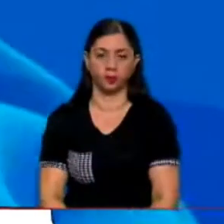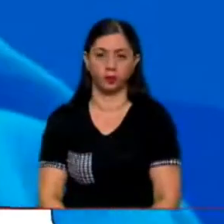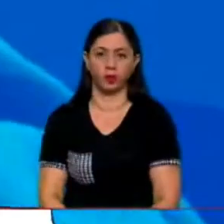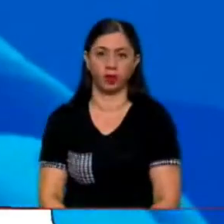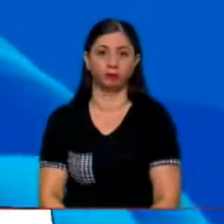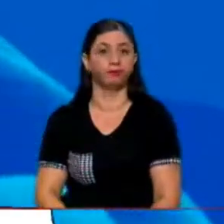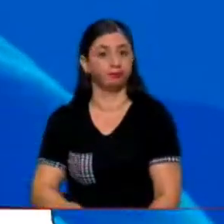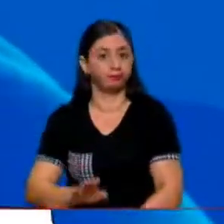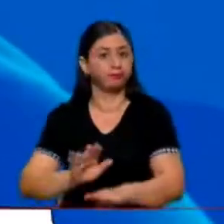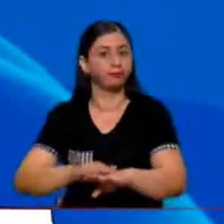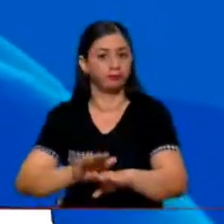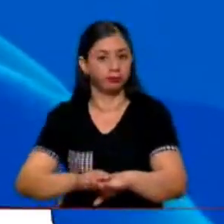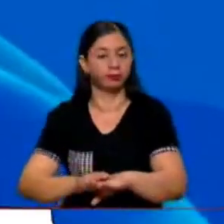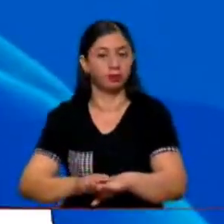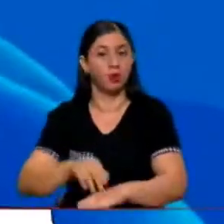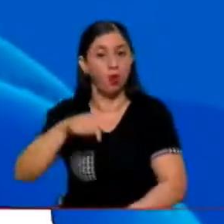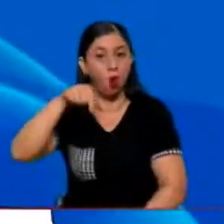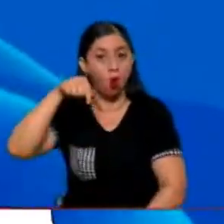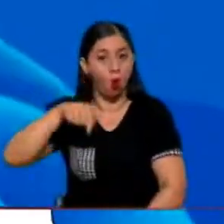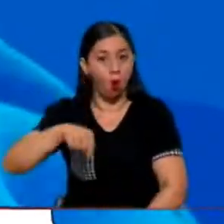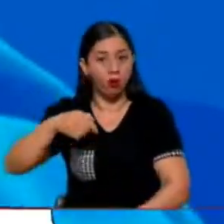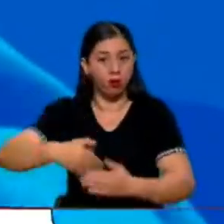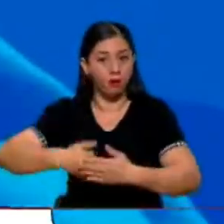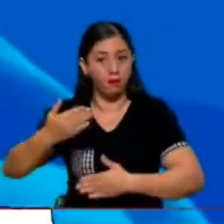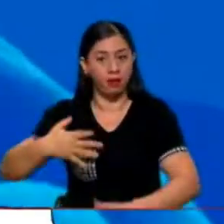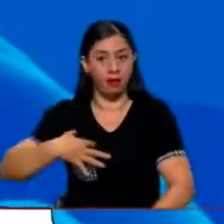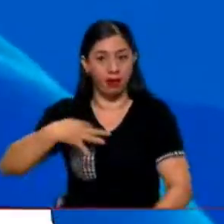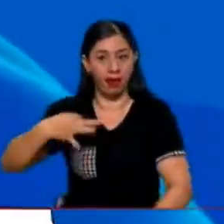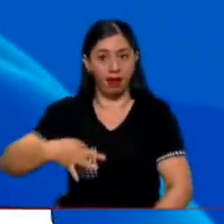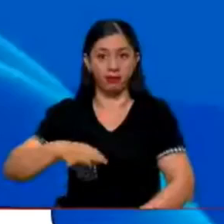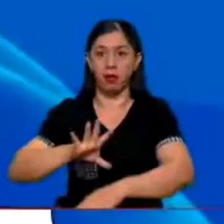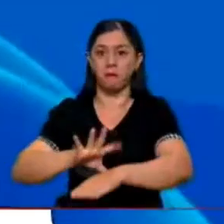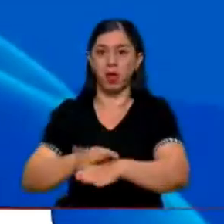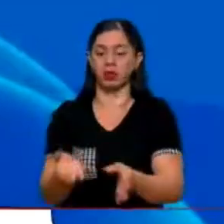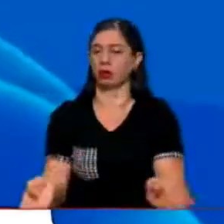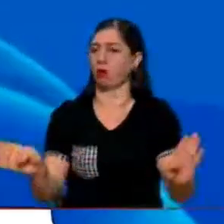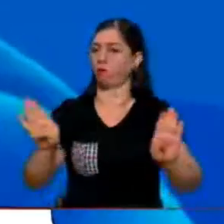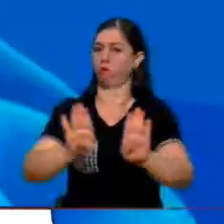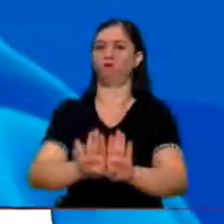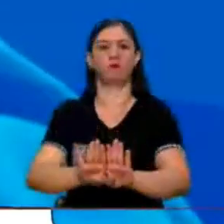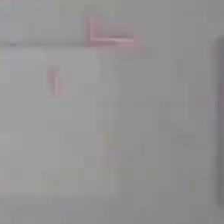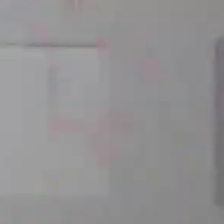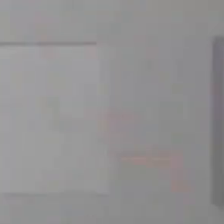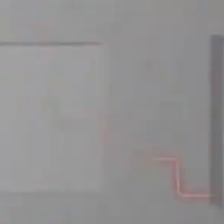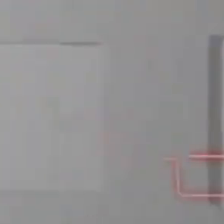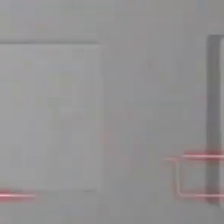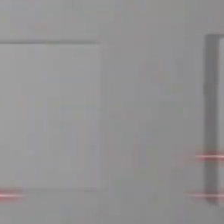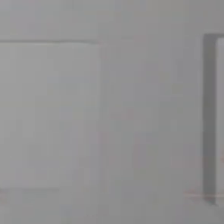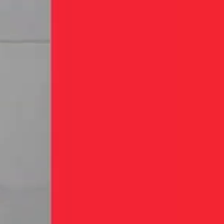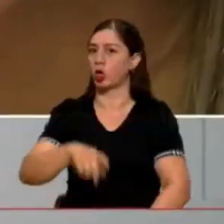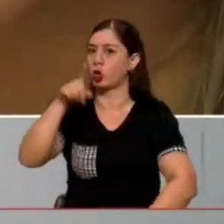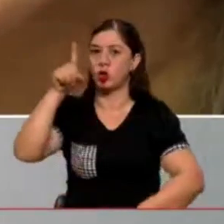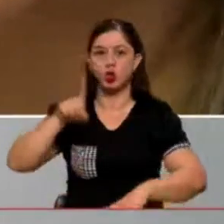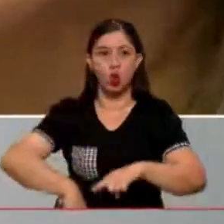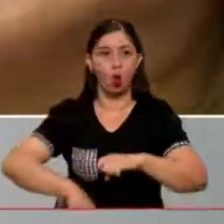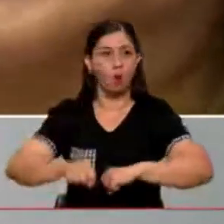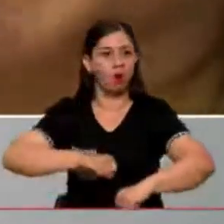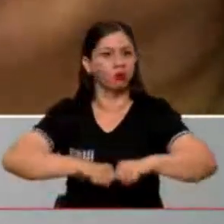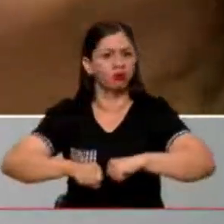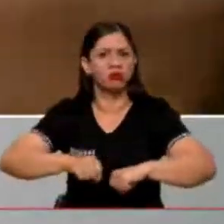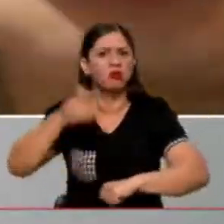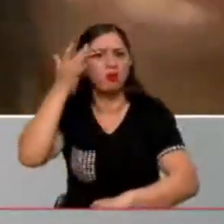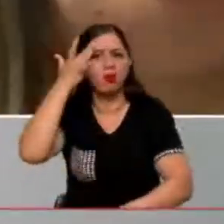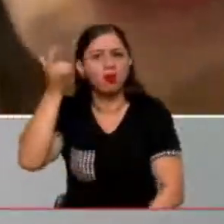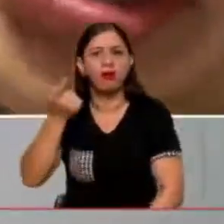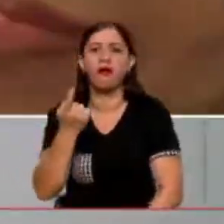Como les habíamos anticipado, desde hoy el Tribunal de Ética Médica cierra sus puertas ante la imposibilidad de operar. ¿Por qué? Pues